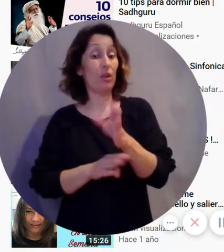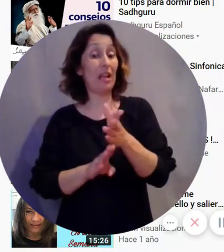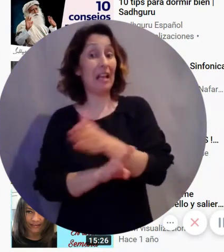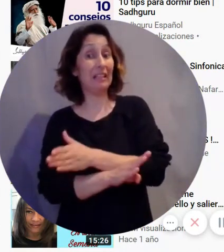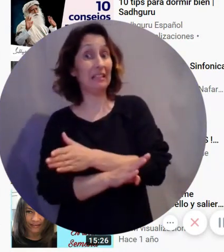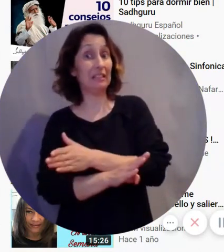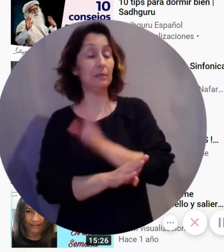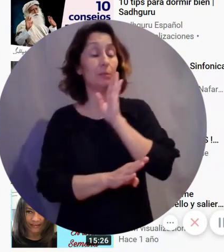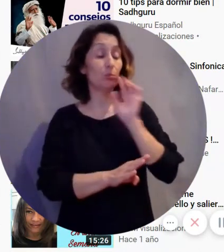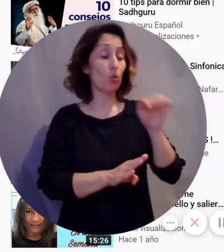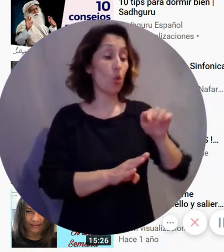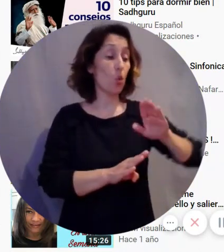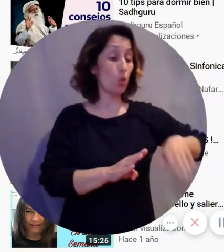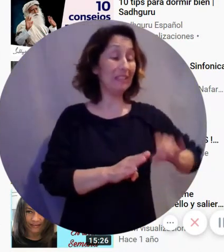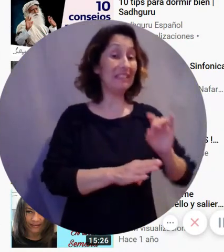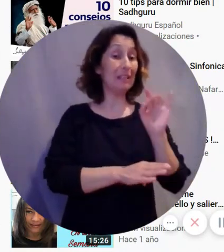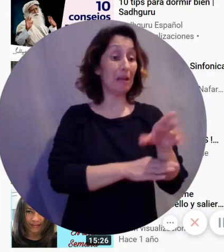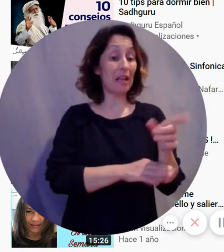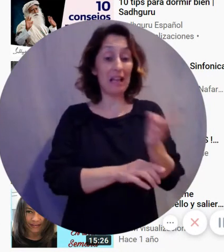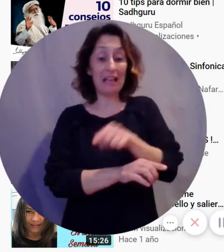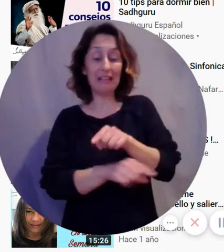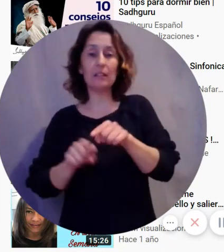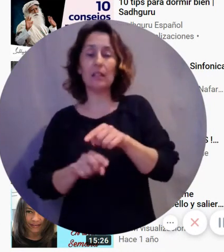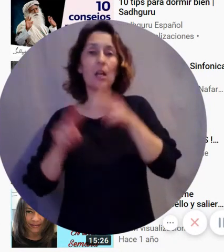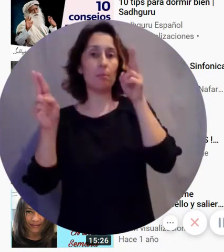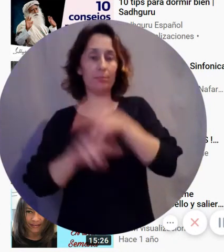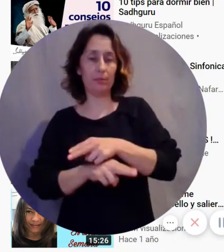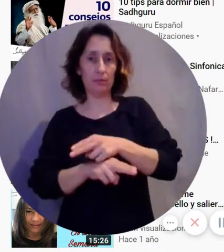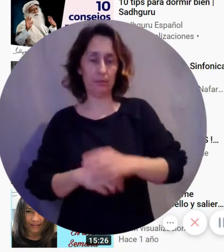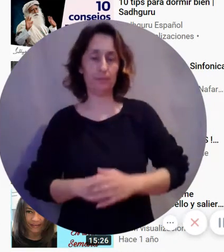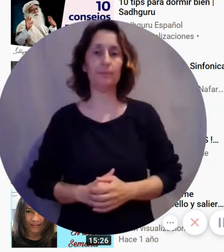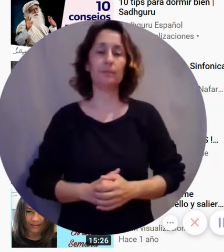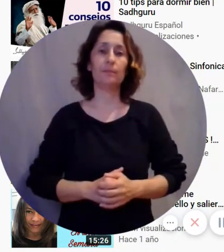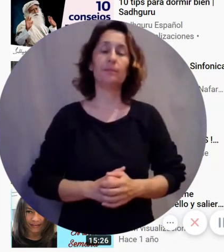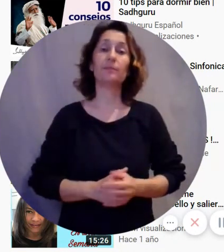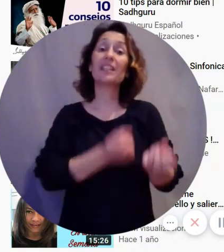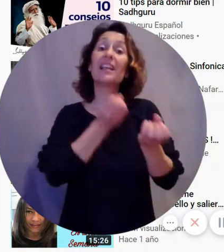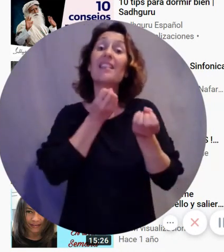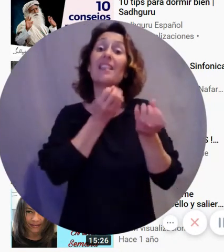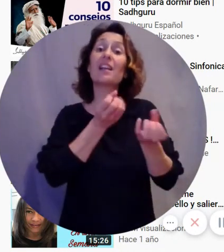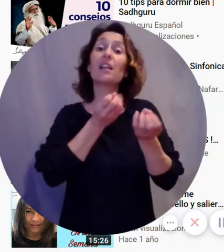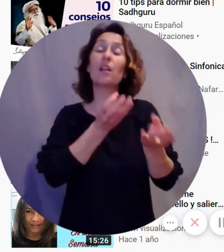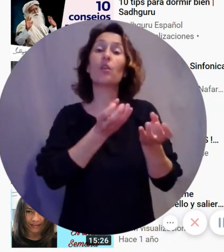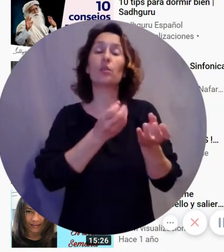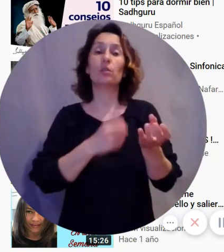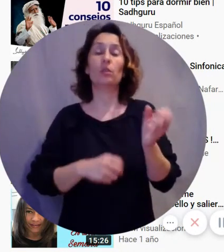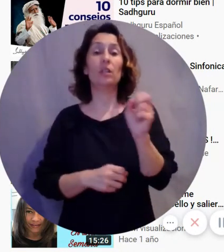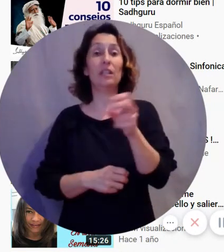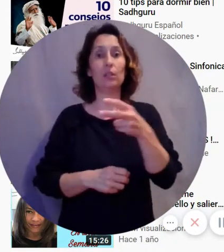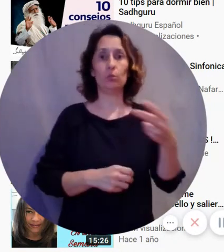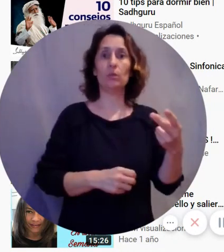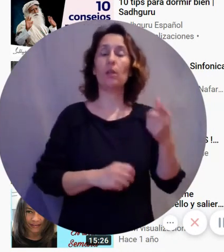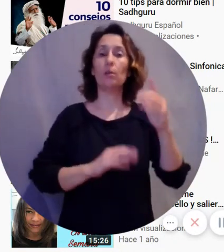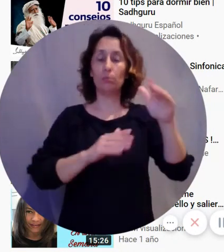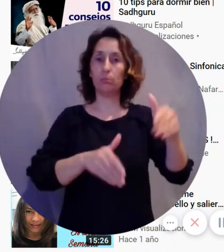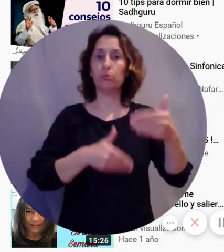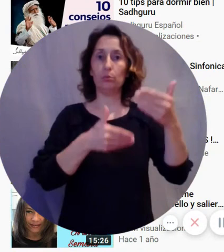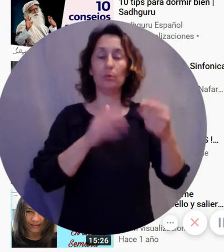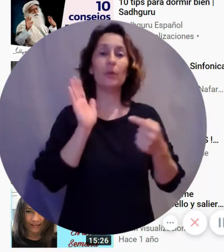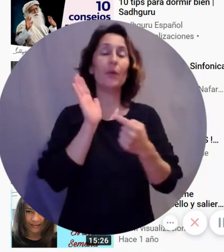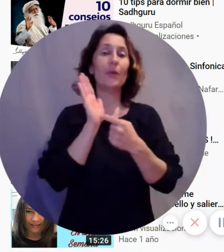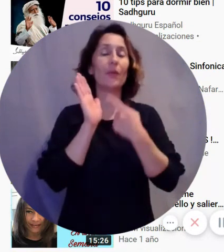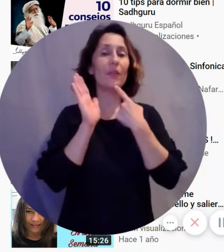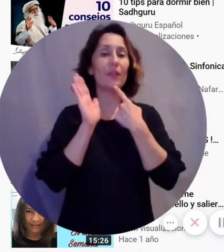a la anterior. Una vez enviada la declaración, se informa del resultado de la entrega, donde aparece número